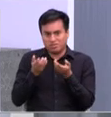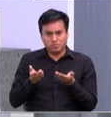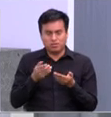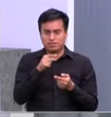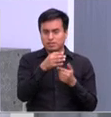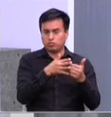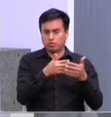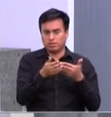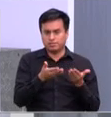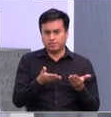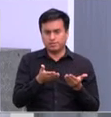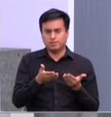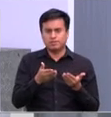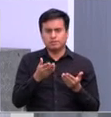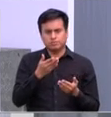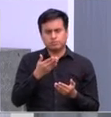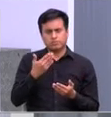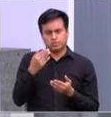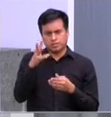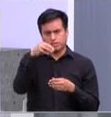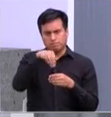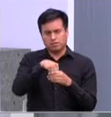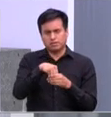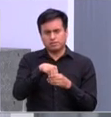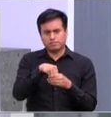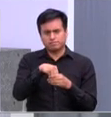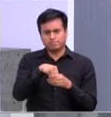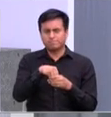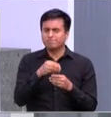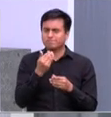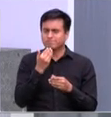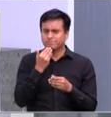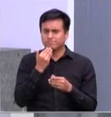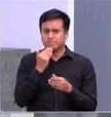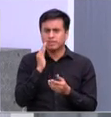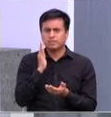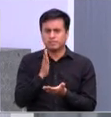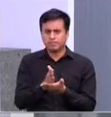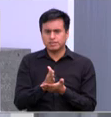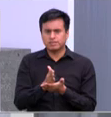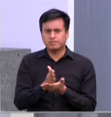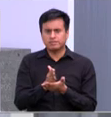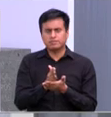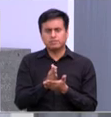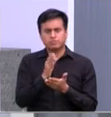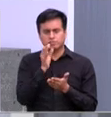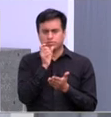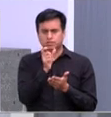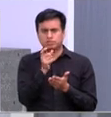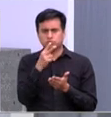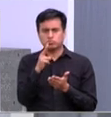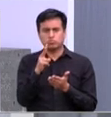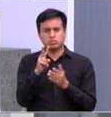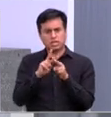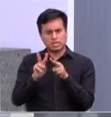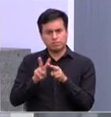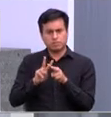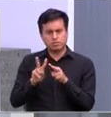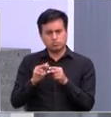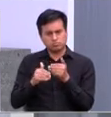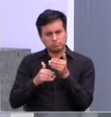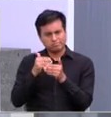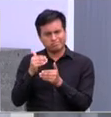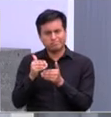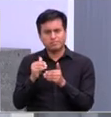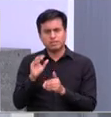esa naturaleza de la cual hace parte y que exige sea considerada en su tratamiento